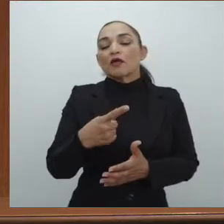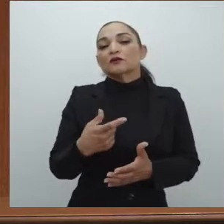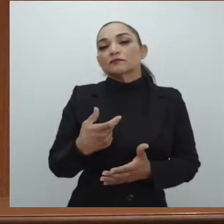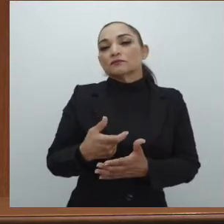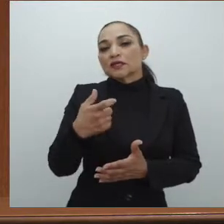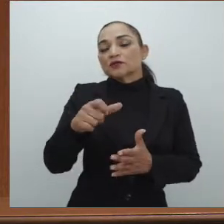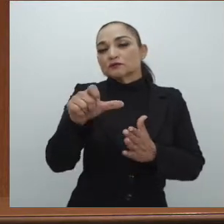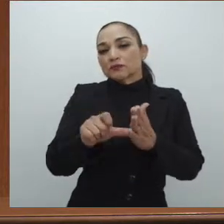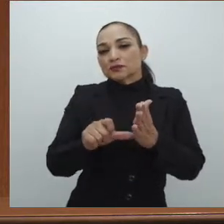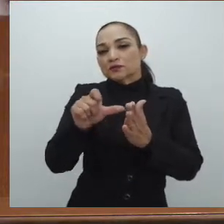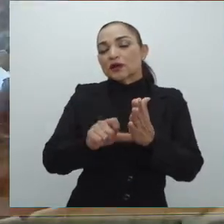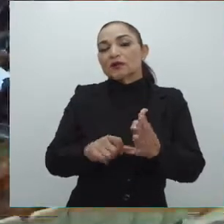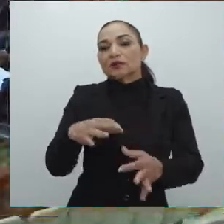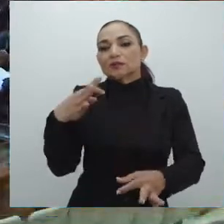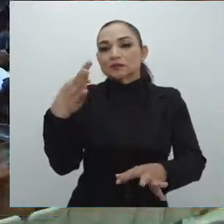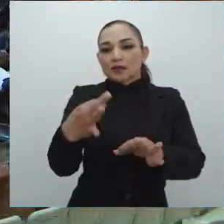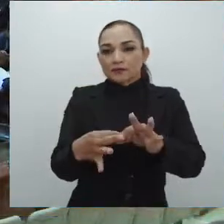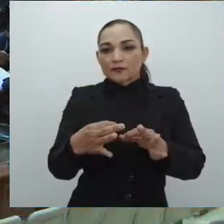presidente?